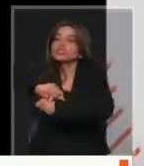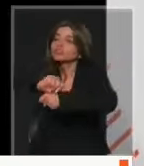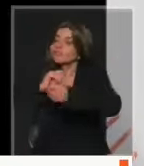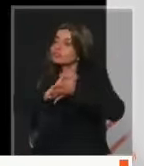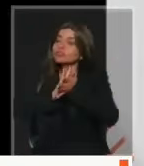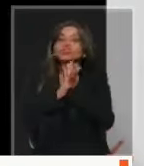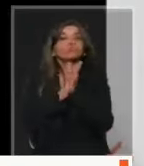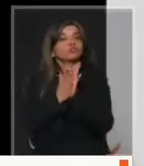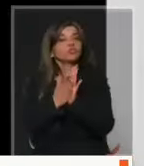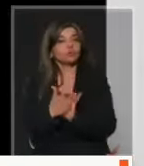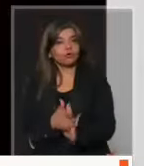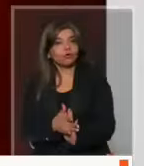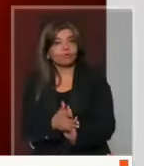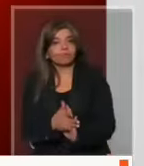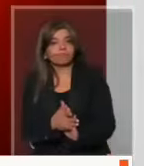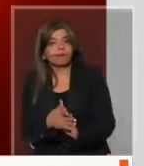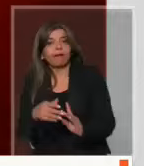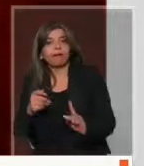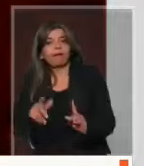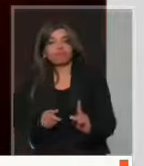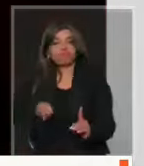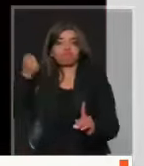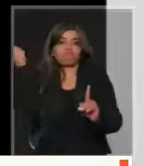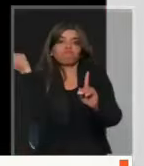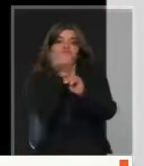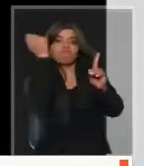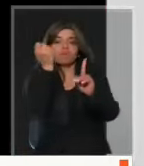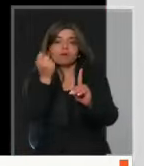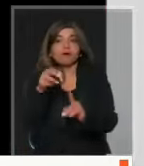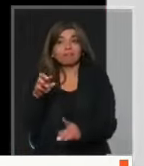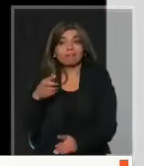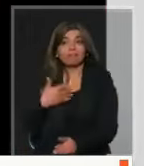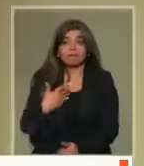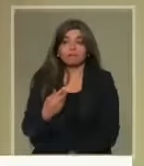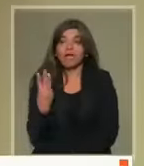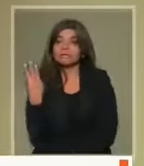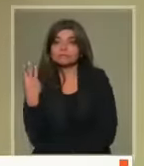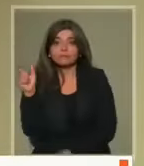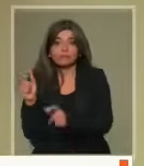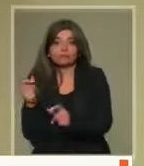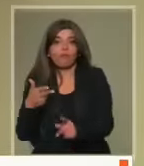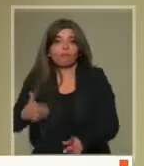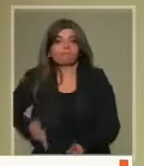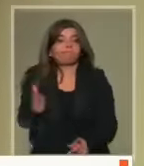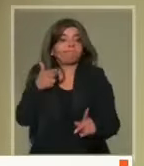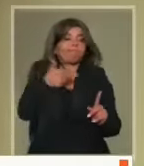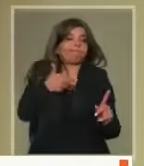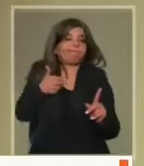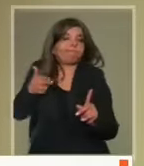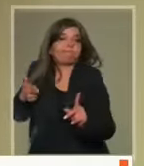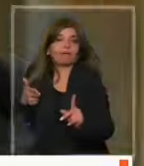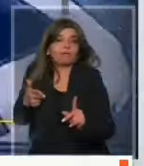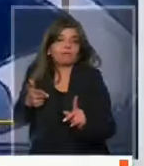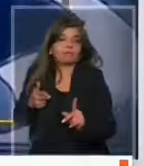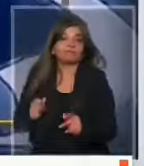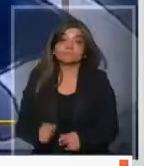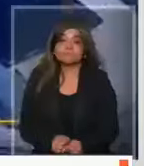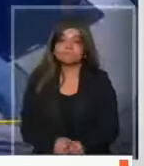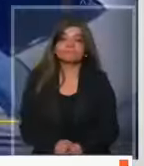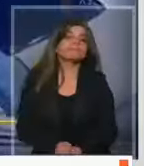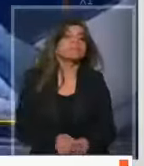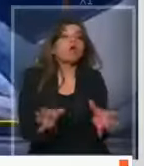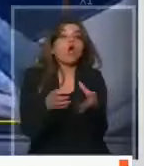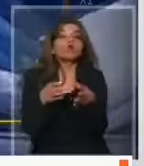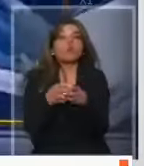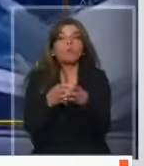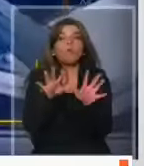Todo. Le pegaron un cachazo a mi papá. Habían 3 armados. Con pistola y uno con revólver. El grupo